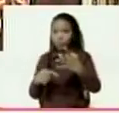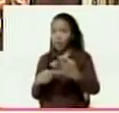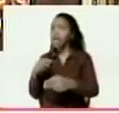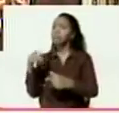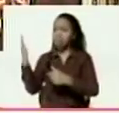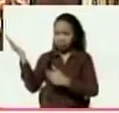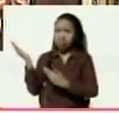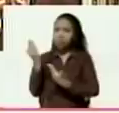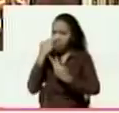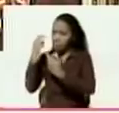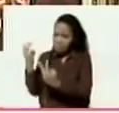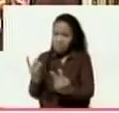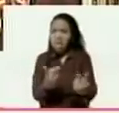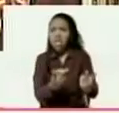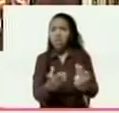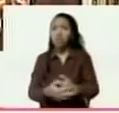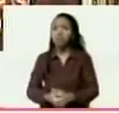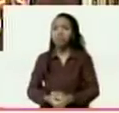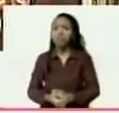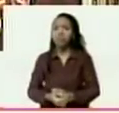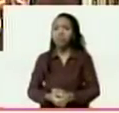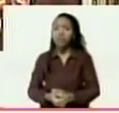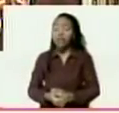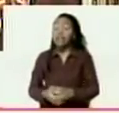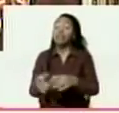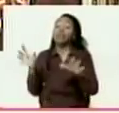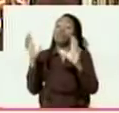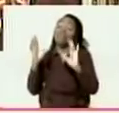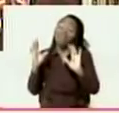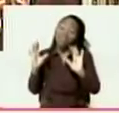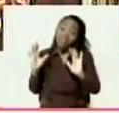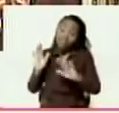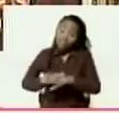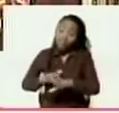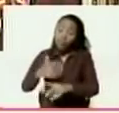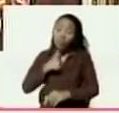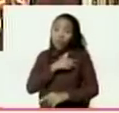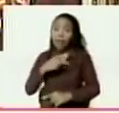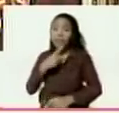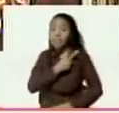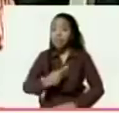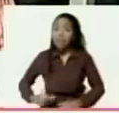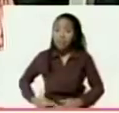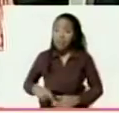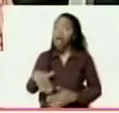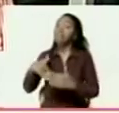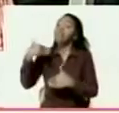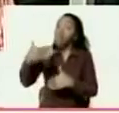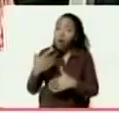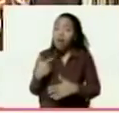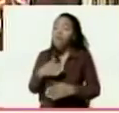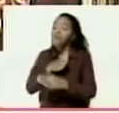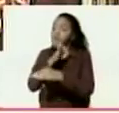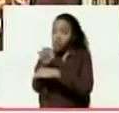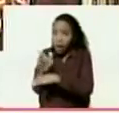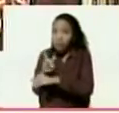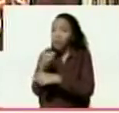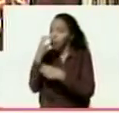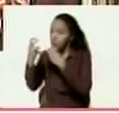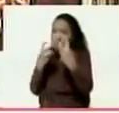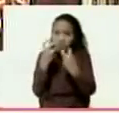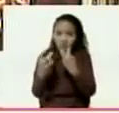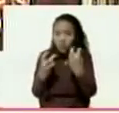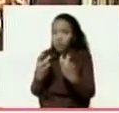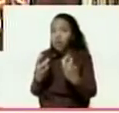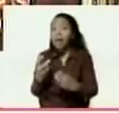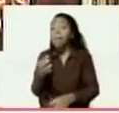bienvenidos. En todo caso, bueno, nuestra vicepresidenta luego siguió su gira, fue muy exitosa, fue a